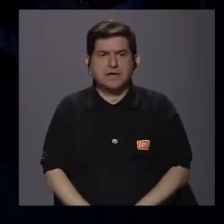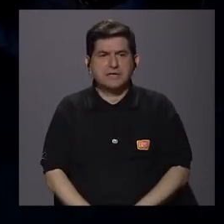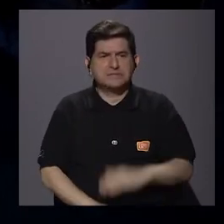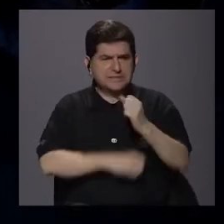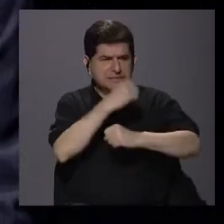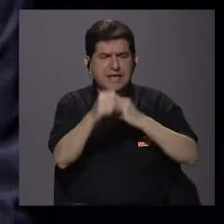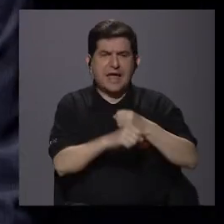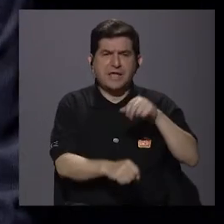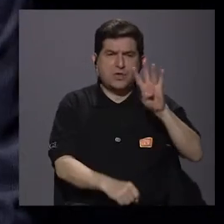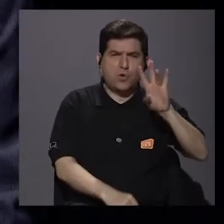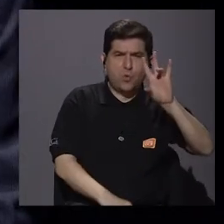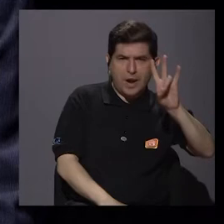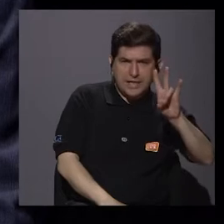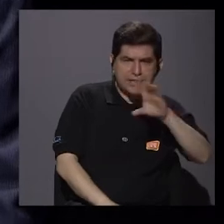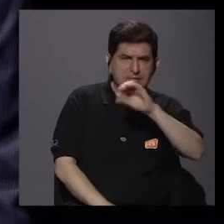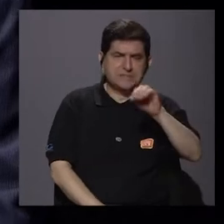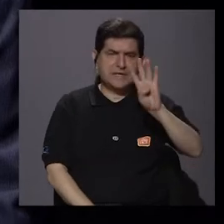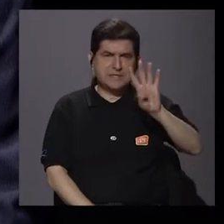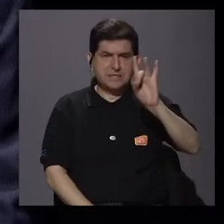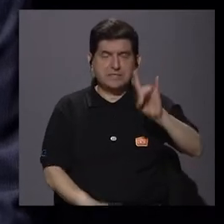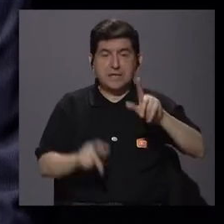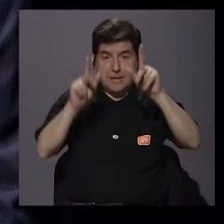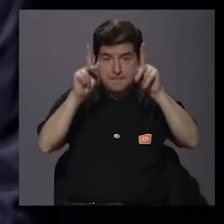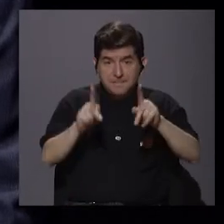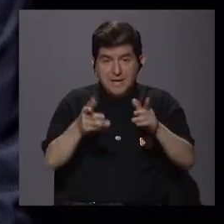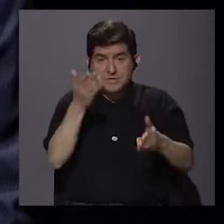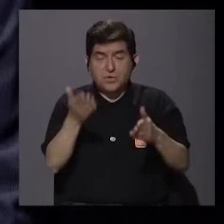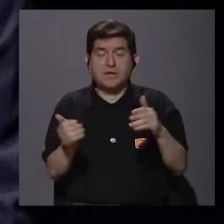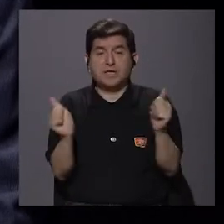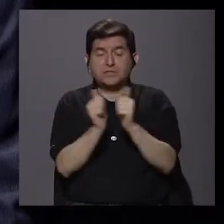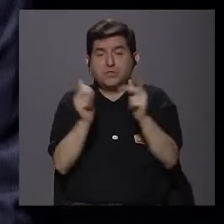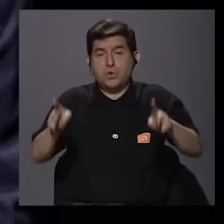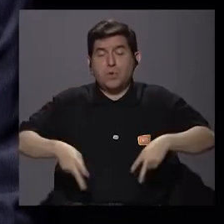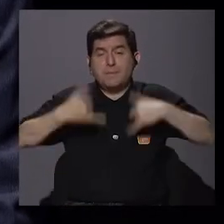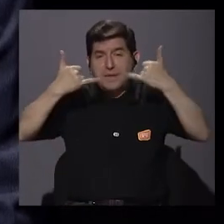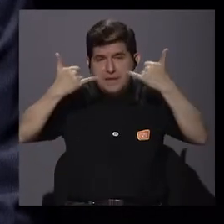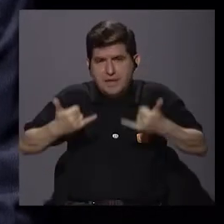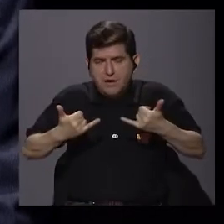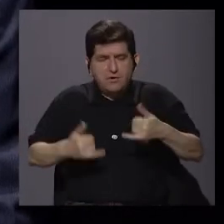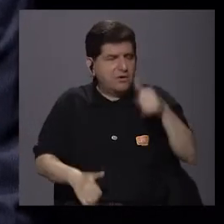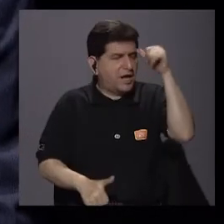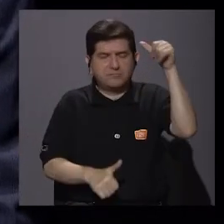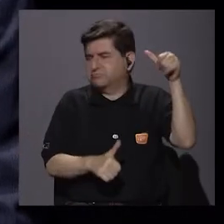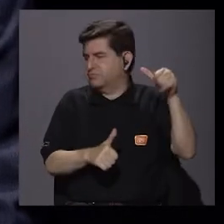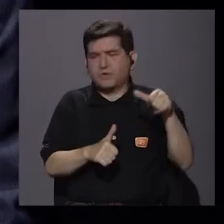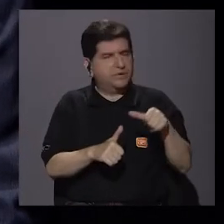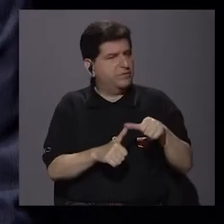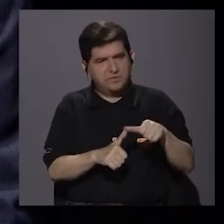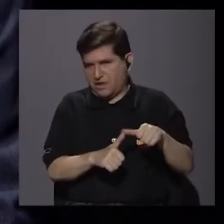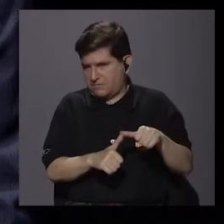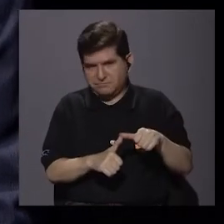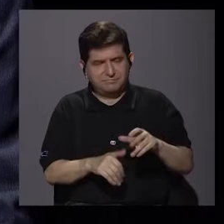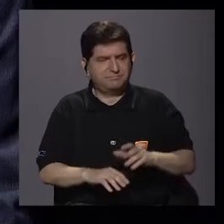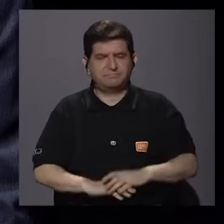4748 que la mayoría de la gente que está viva en este momento ya no recuerda